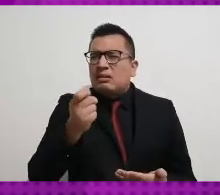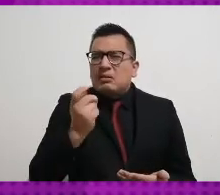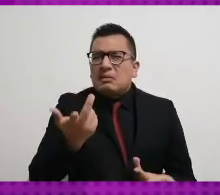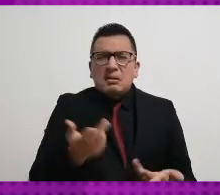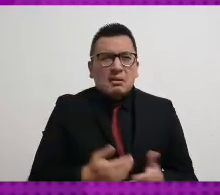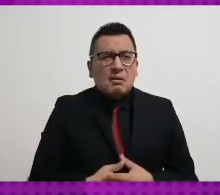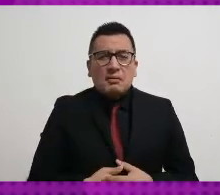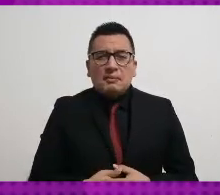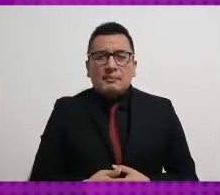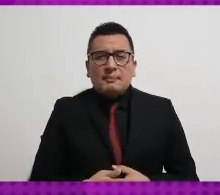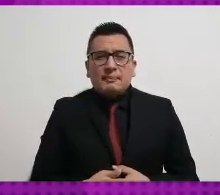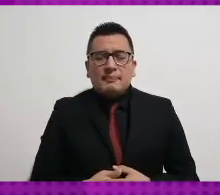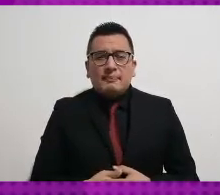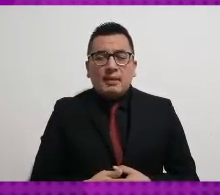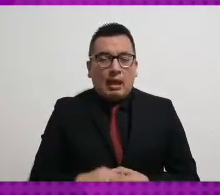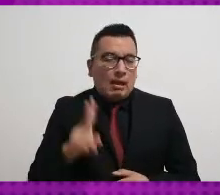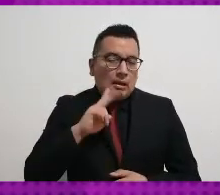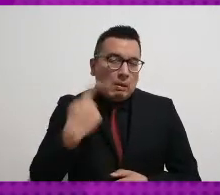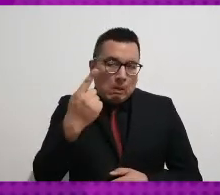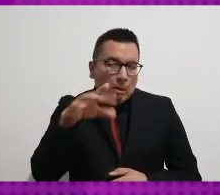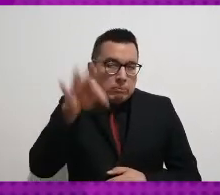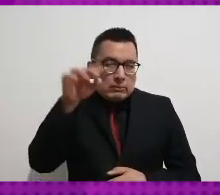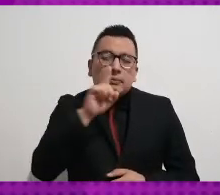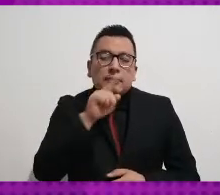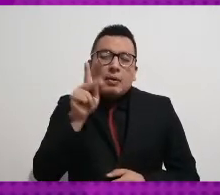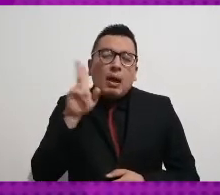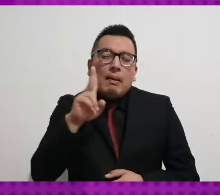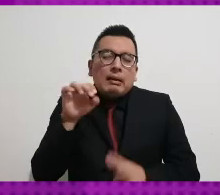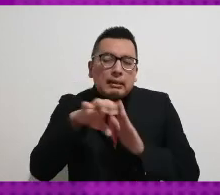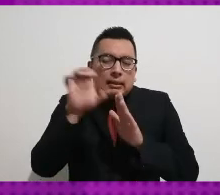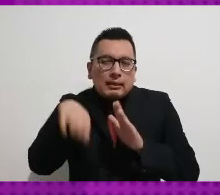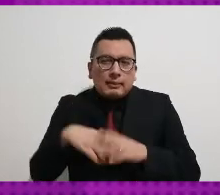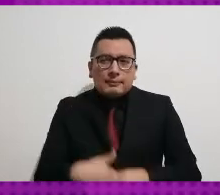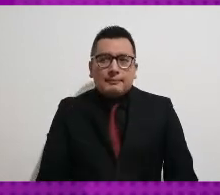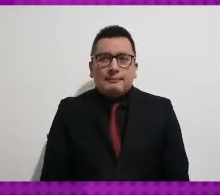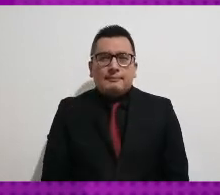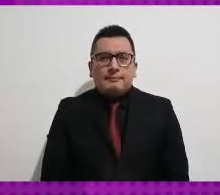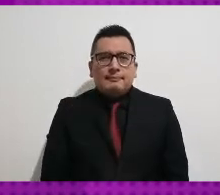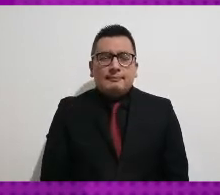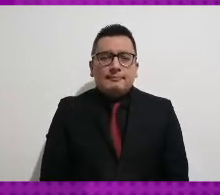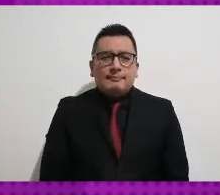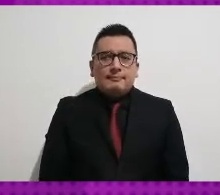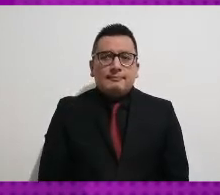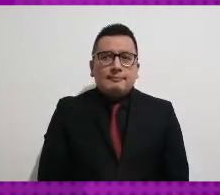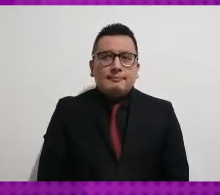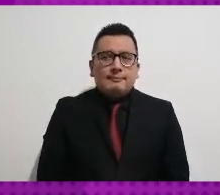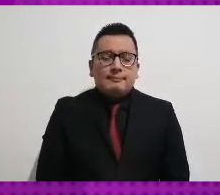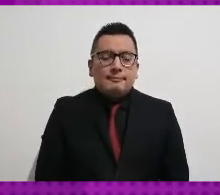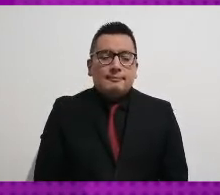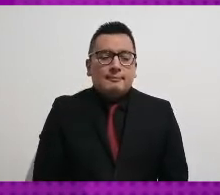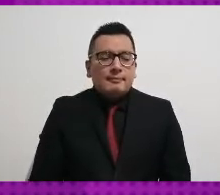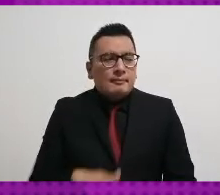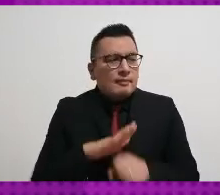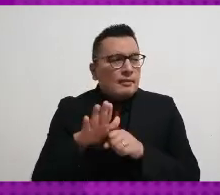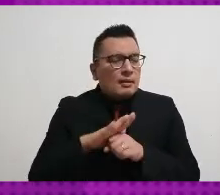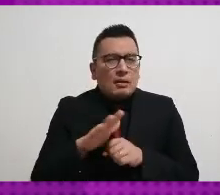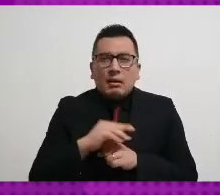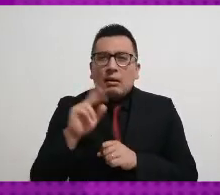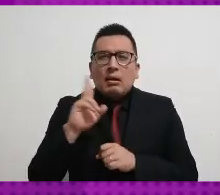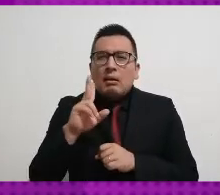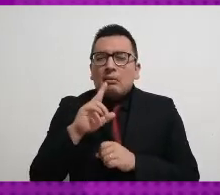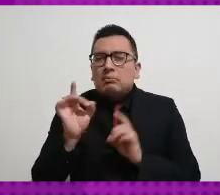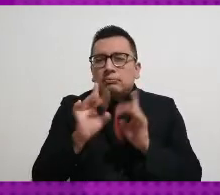habitualmente ustedes reciben? Aunque no mencionemos una en específico, pero me gustaría que si nos pudiera dar un ejemplo de cuáles son el tipo